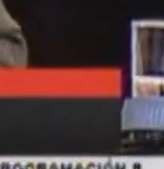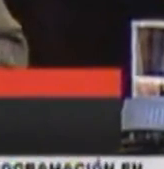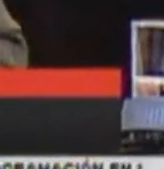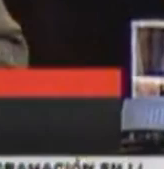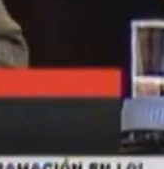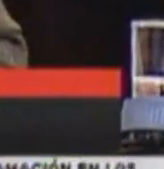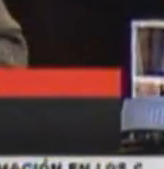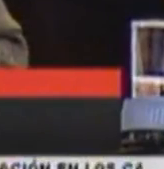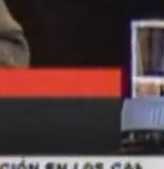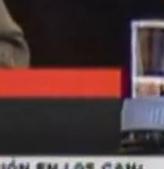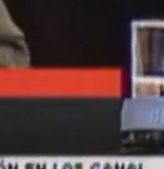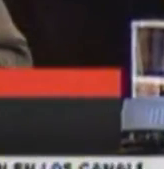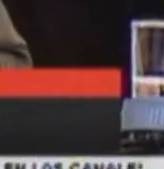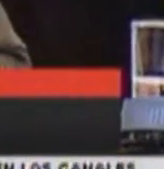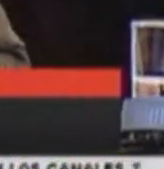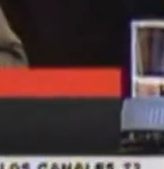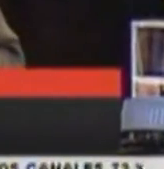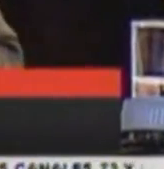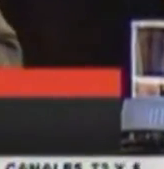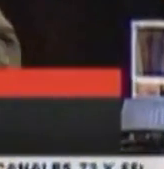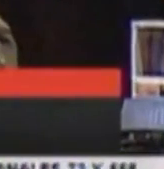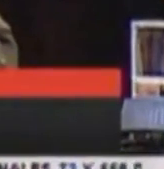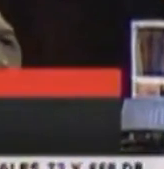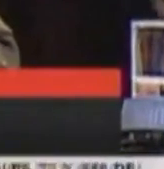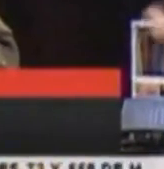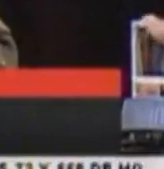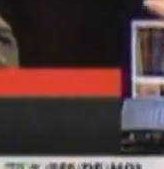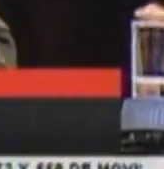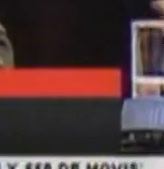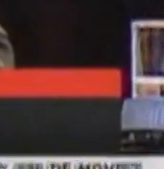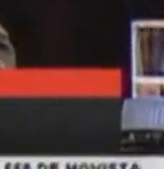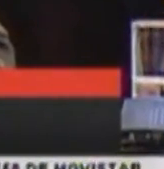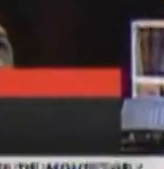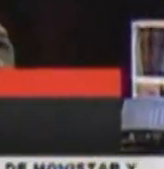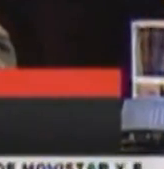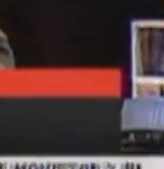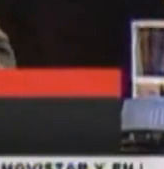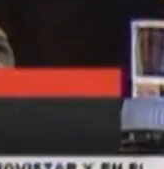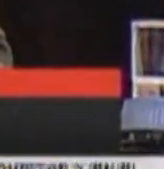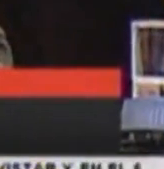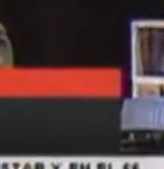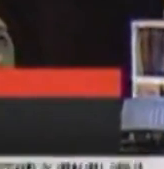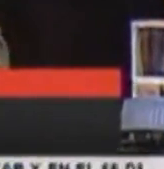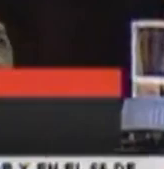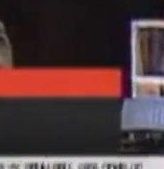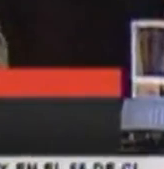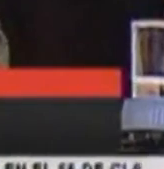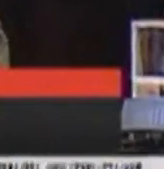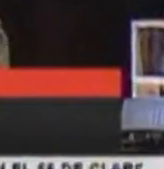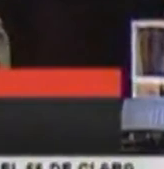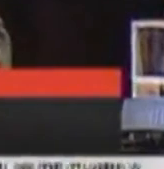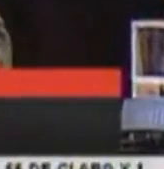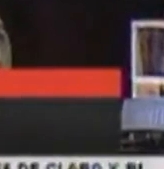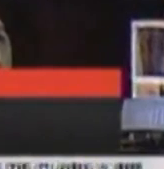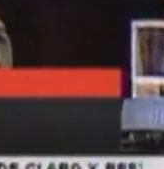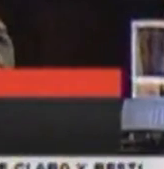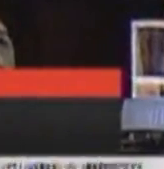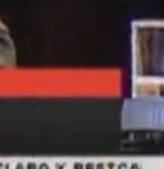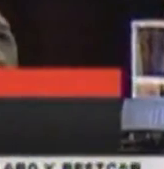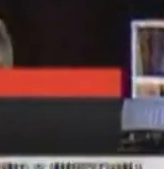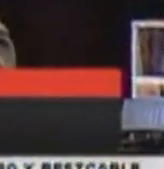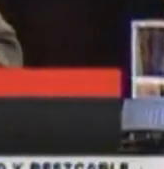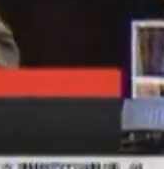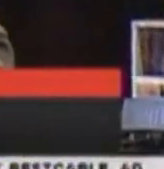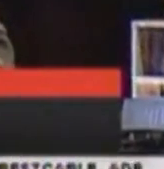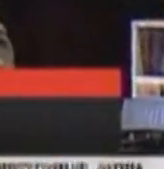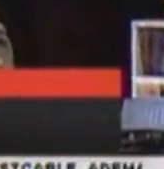veces desconocen el territorio y aún nuestros gobiernos regionales, nuestras áreas de, ¿no?, de los provinciales, cuando tú le preguntas